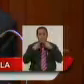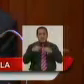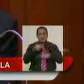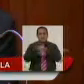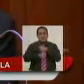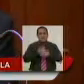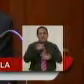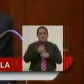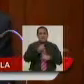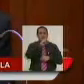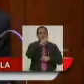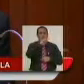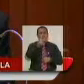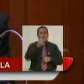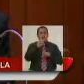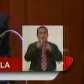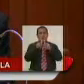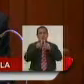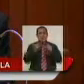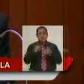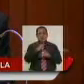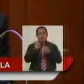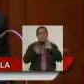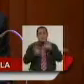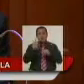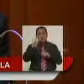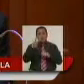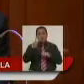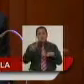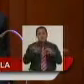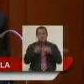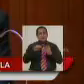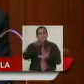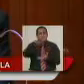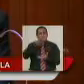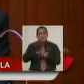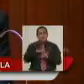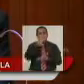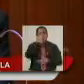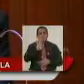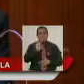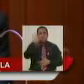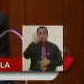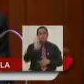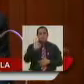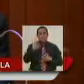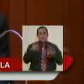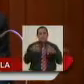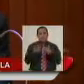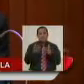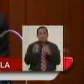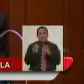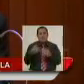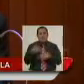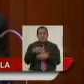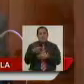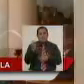el 2011 y 2013, se redujo en más del 50% el área de actividades de estos